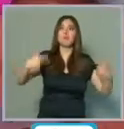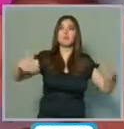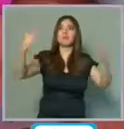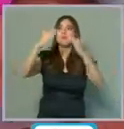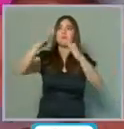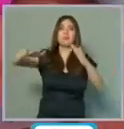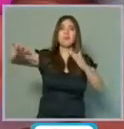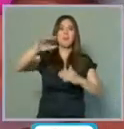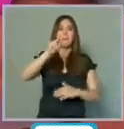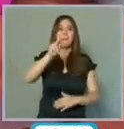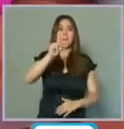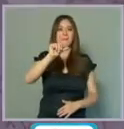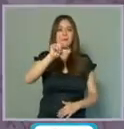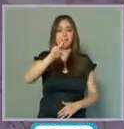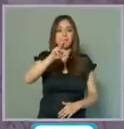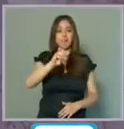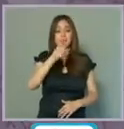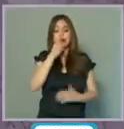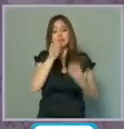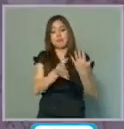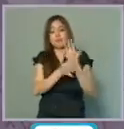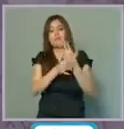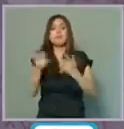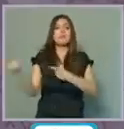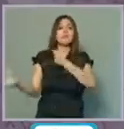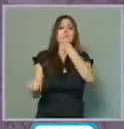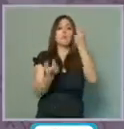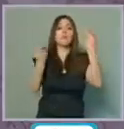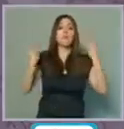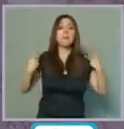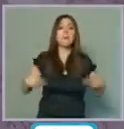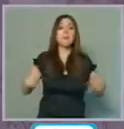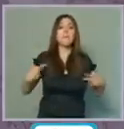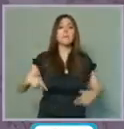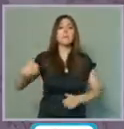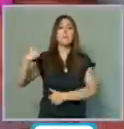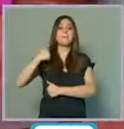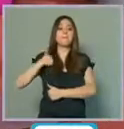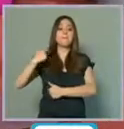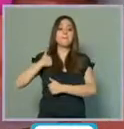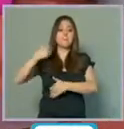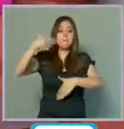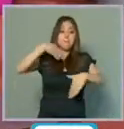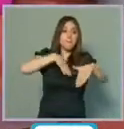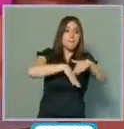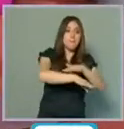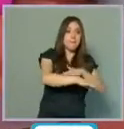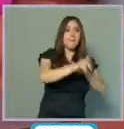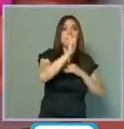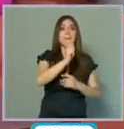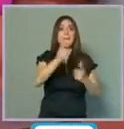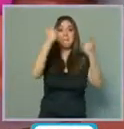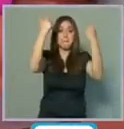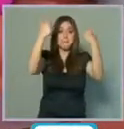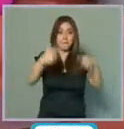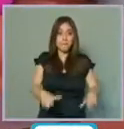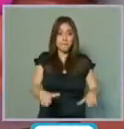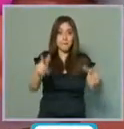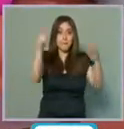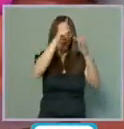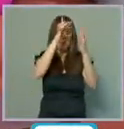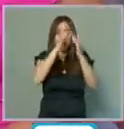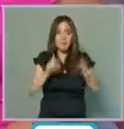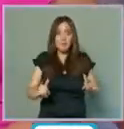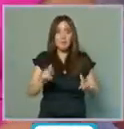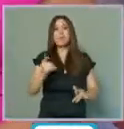esos dicen que algunos militares llegaron a una pastelería francesa y se comieron los pasteles. O sea,